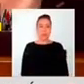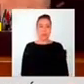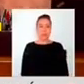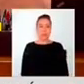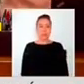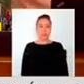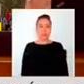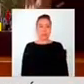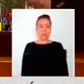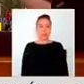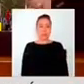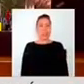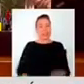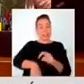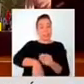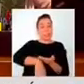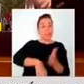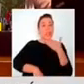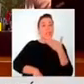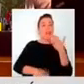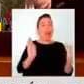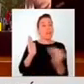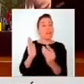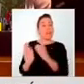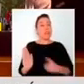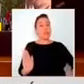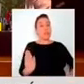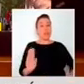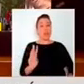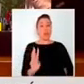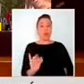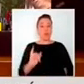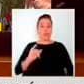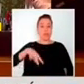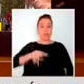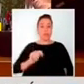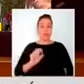El resto del tiempo para hablar a favor, diputado Gonzalo Vinter, tiene la palabra.